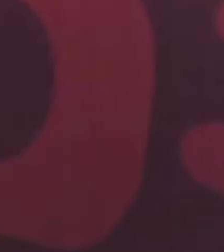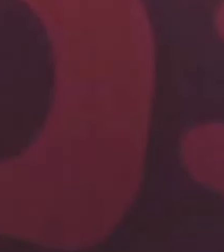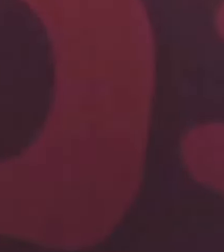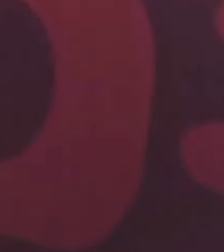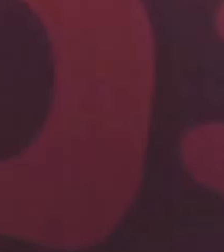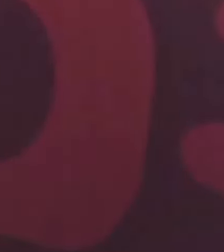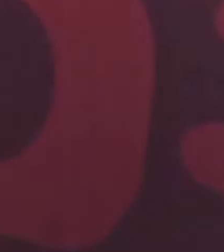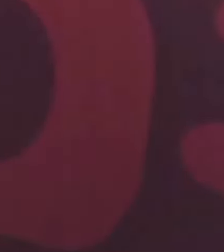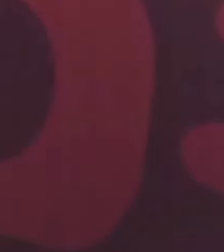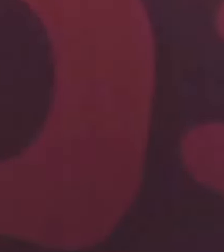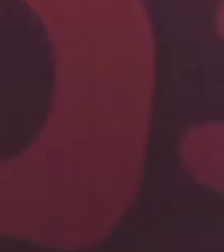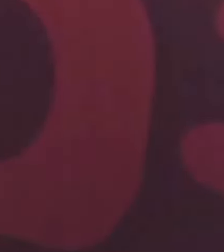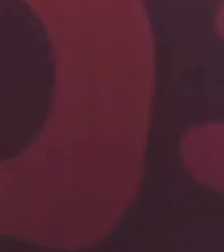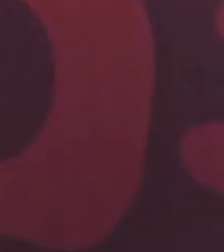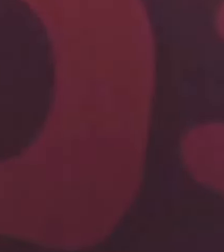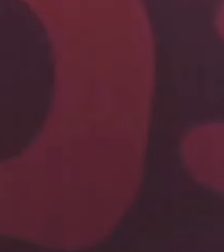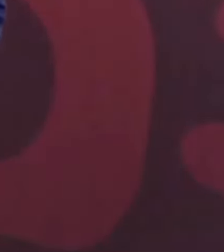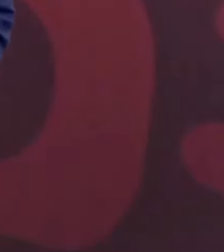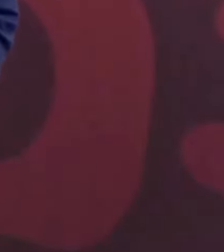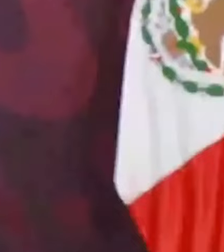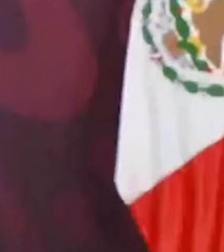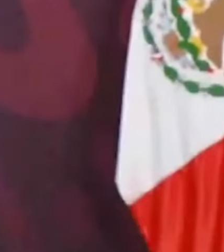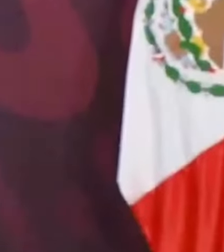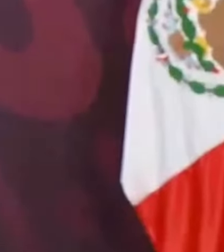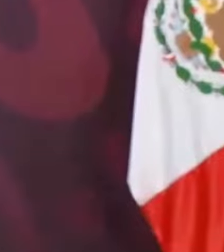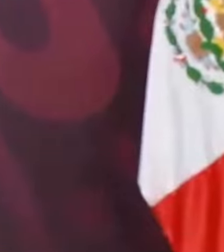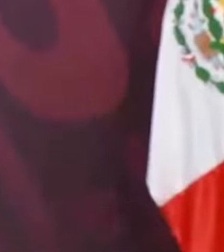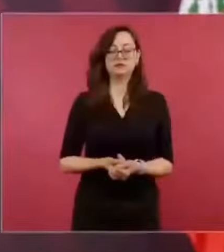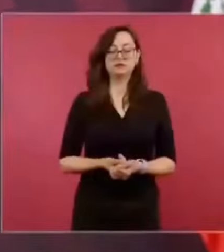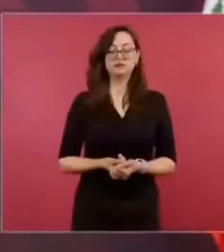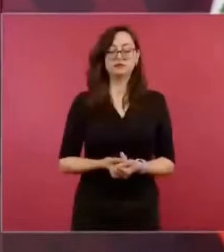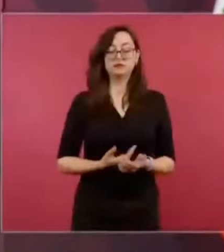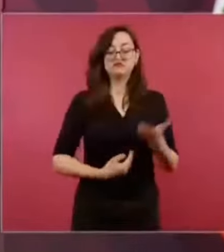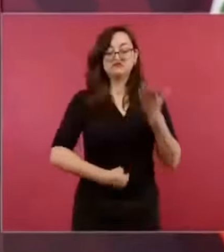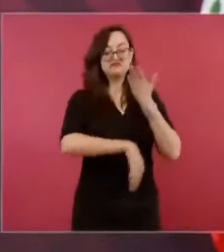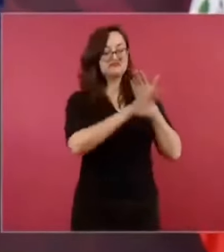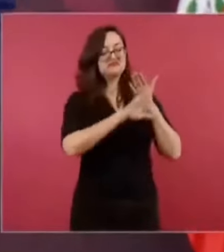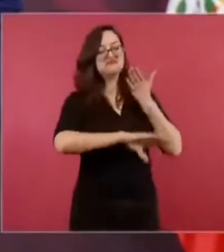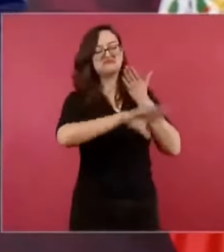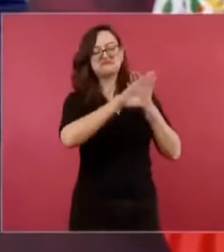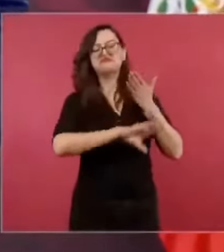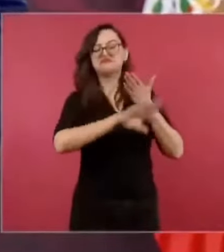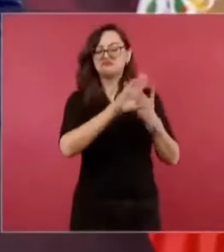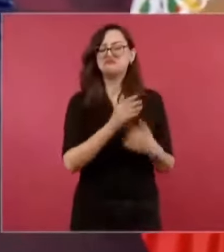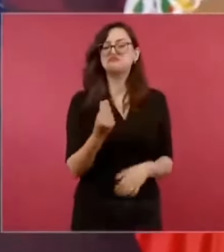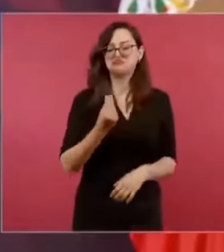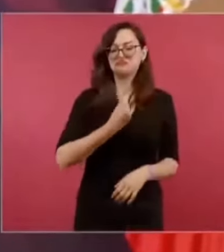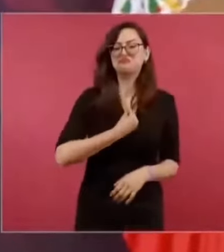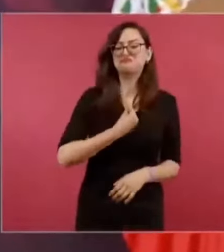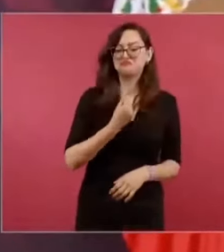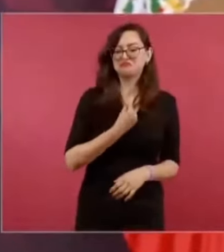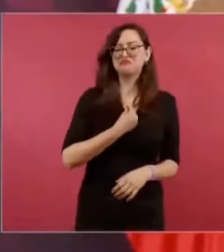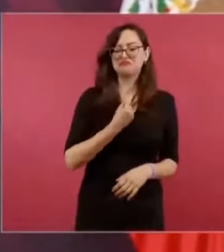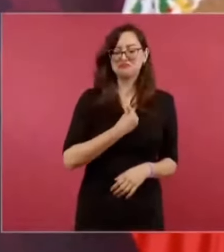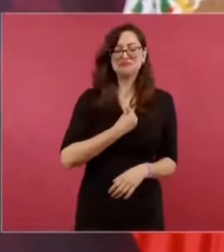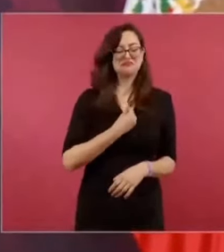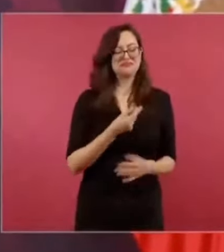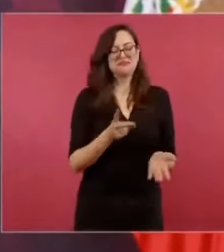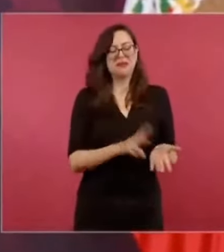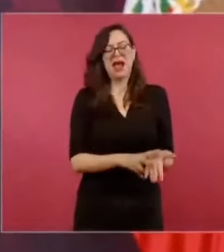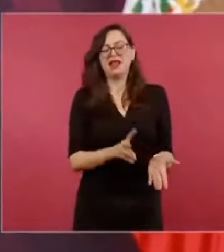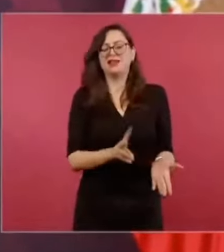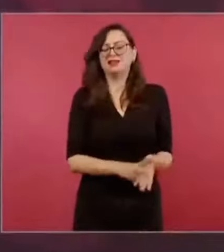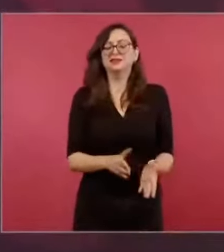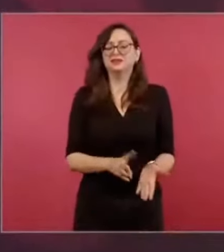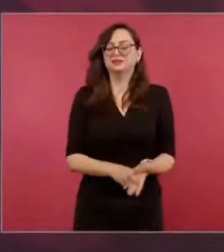cuando se lucha por la transformación tiene uno que estar preparado